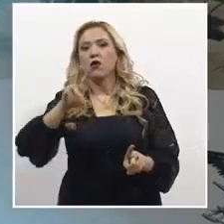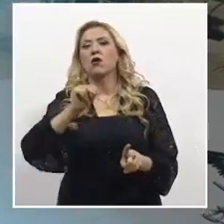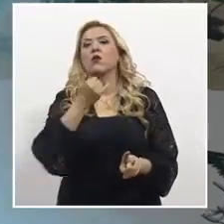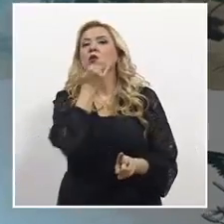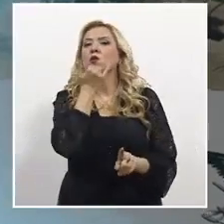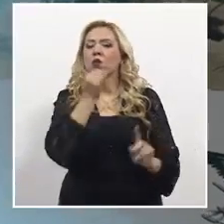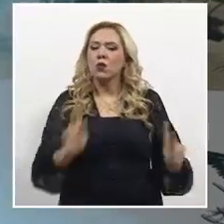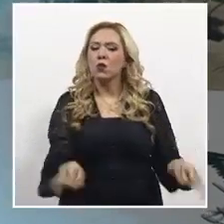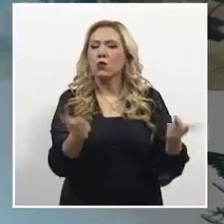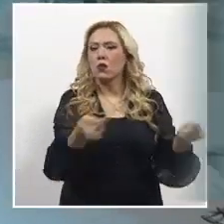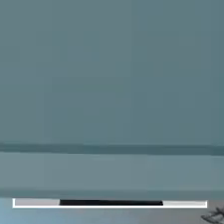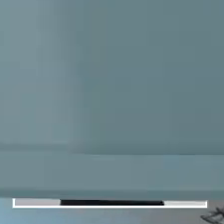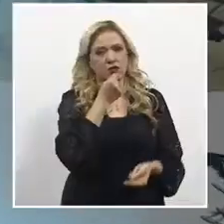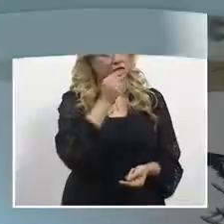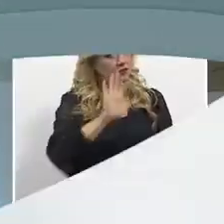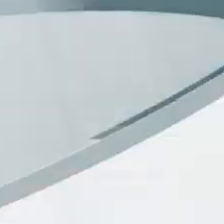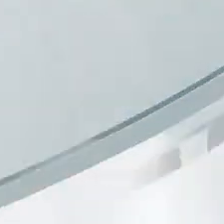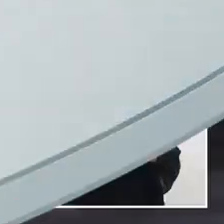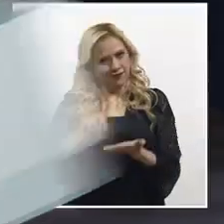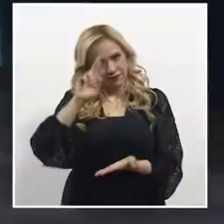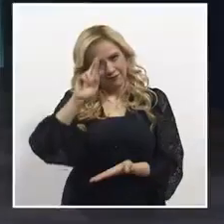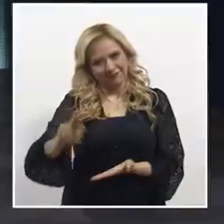infancias.